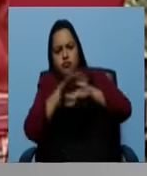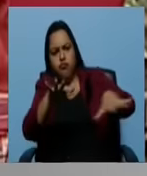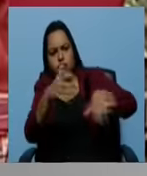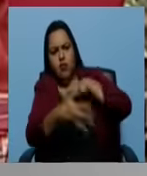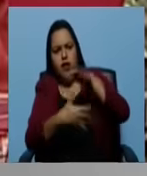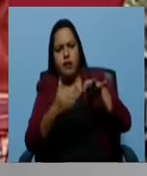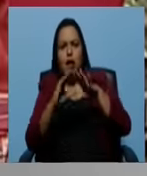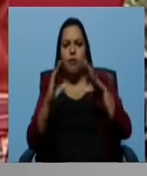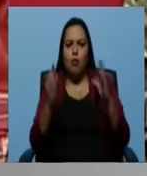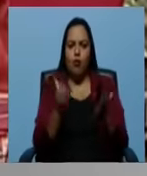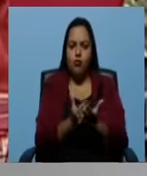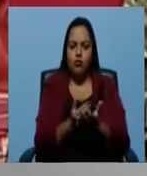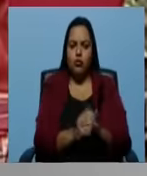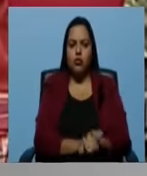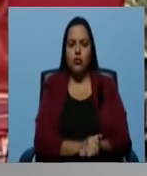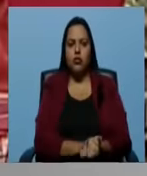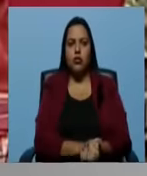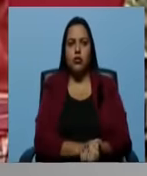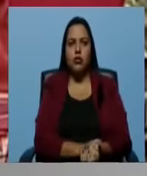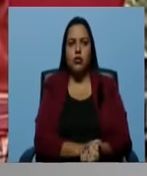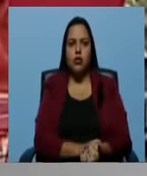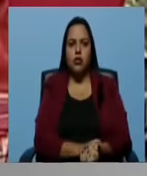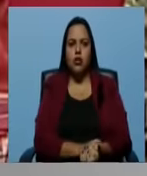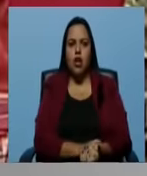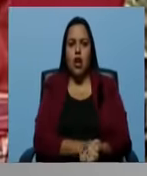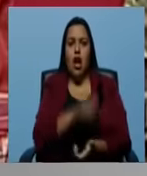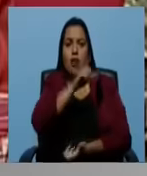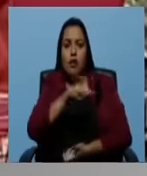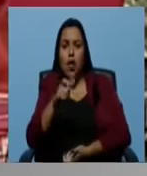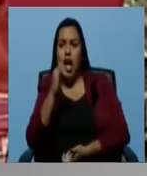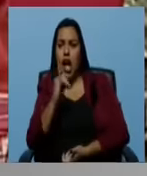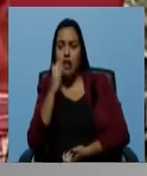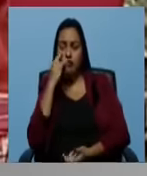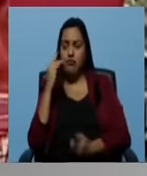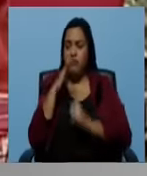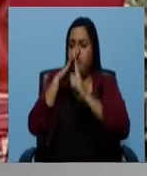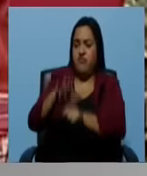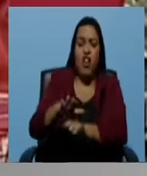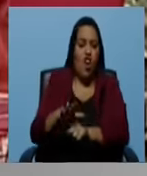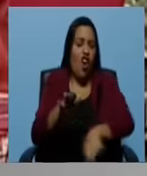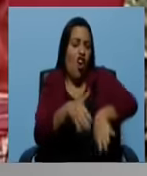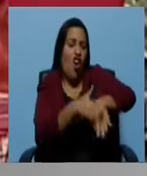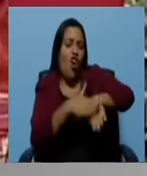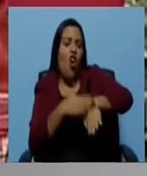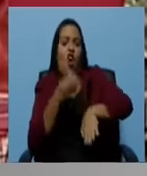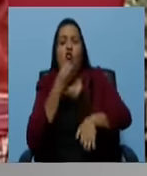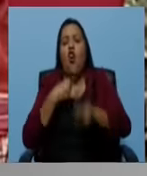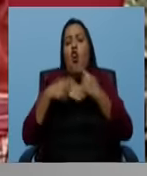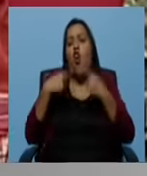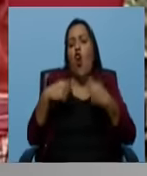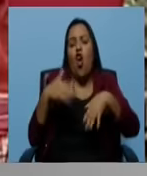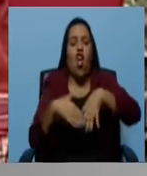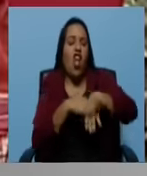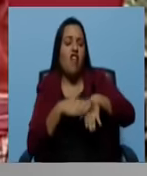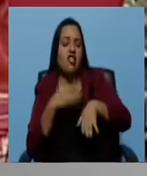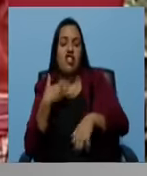altura. Los racistas, son los supremacistas, son los odiadores.